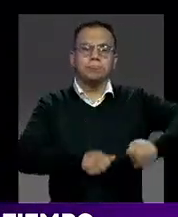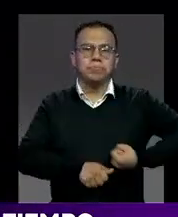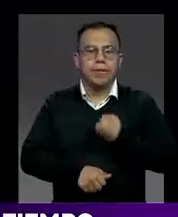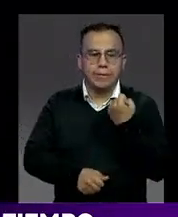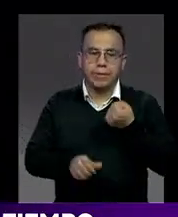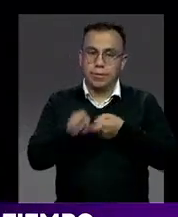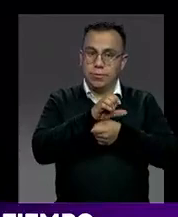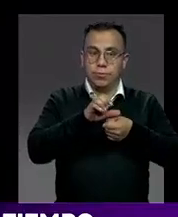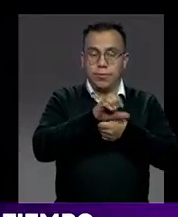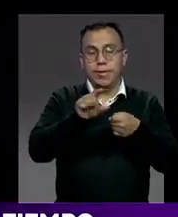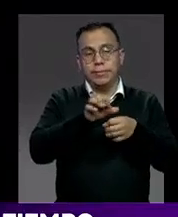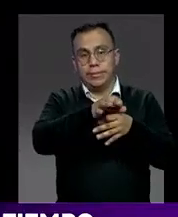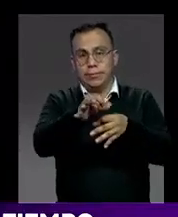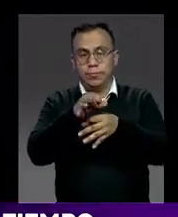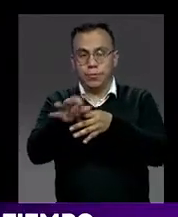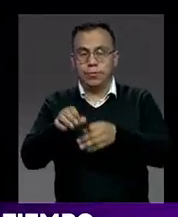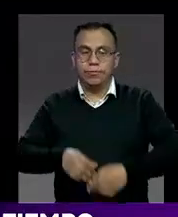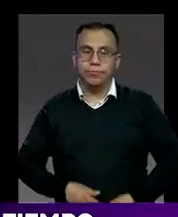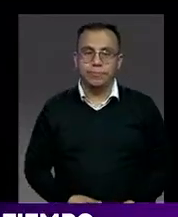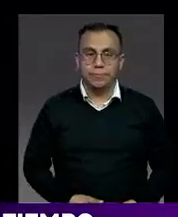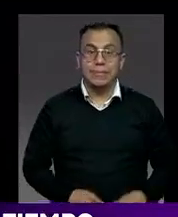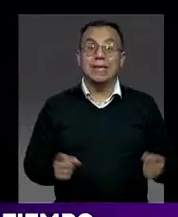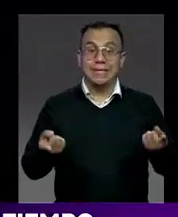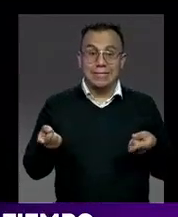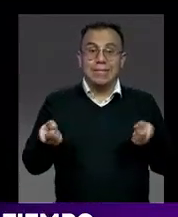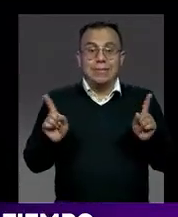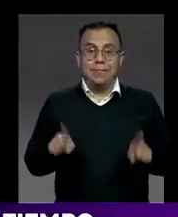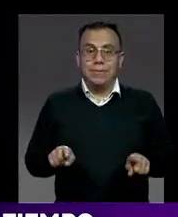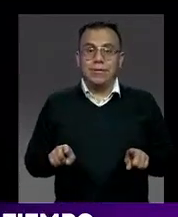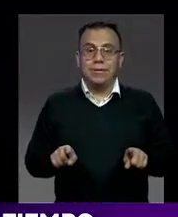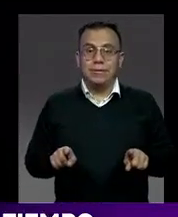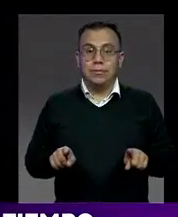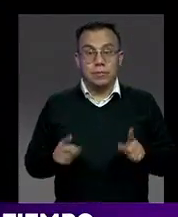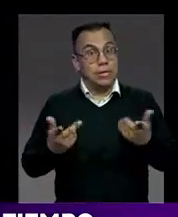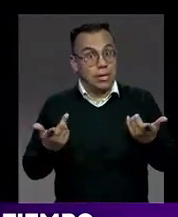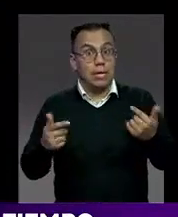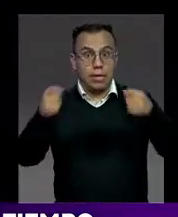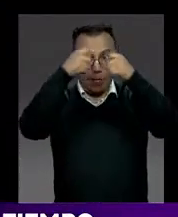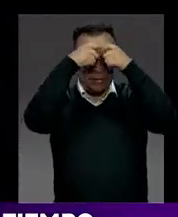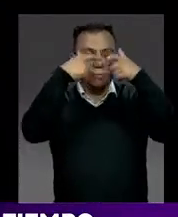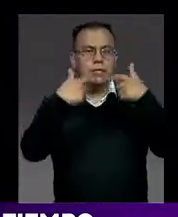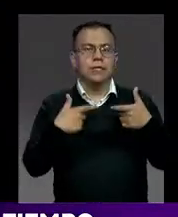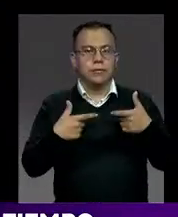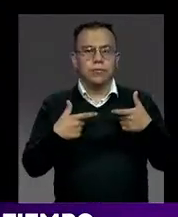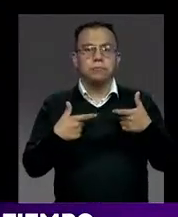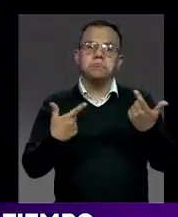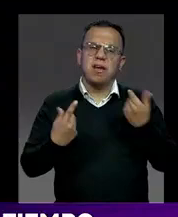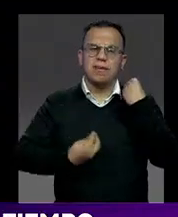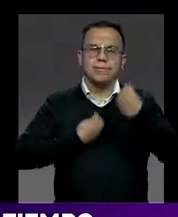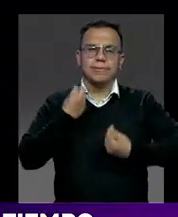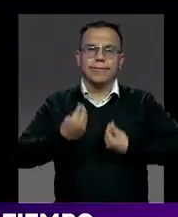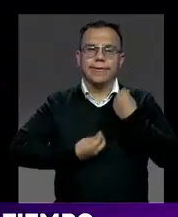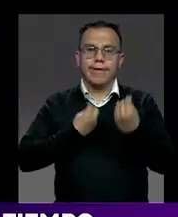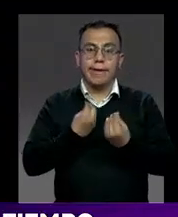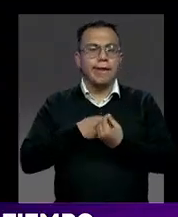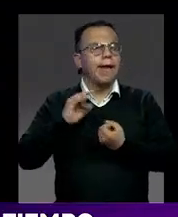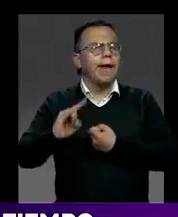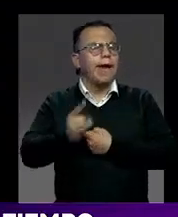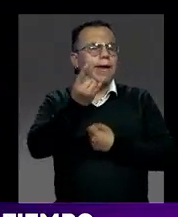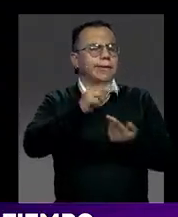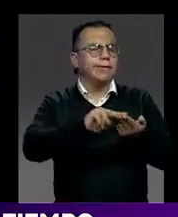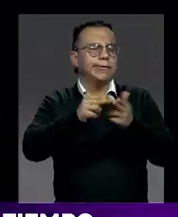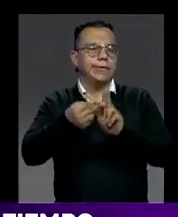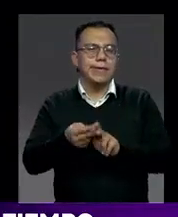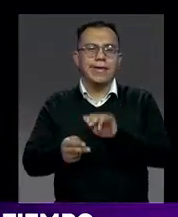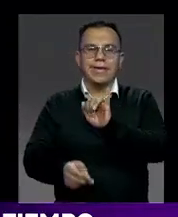ni en los municipios y también el estado debería crear algo similar al